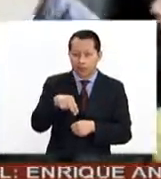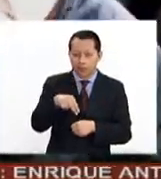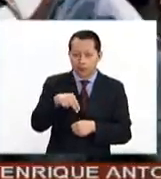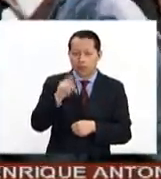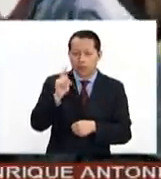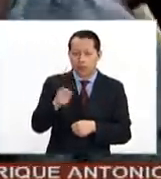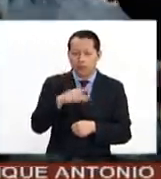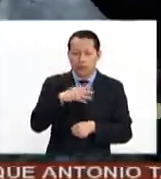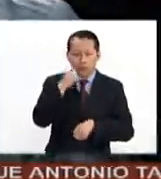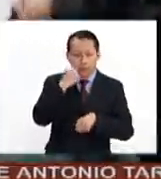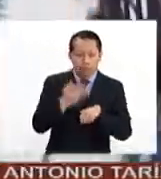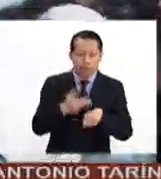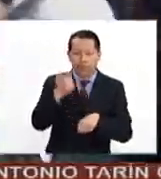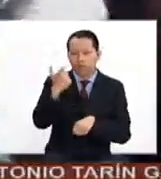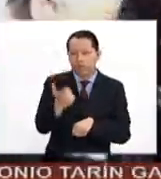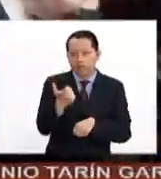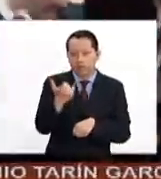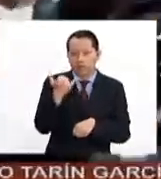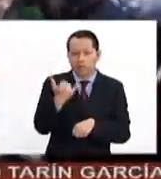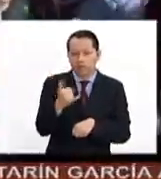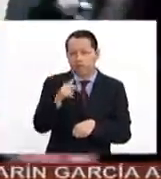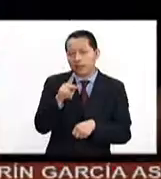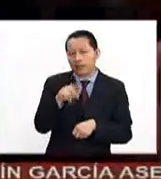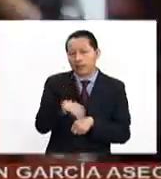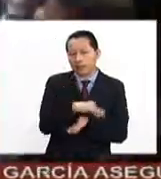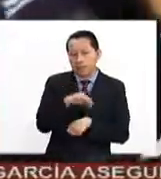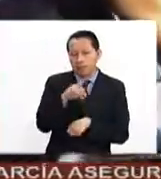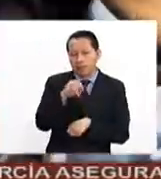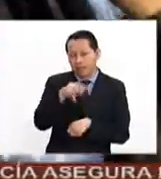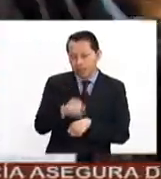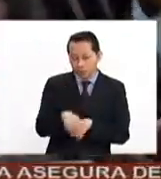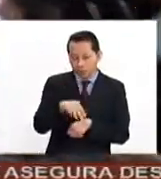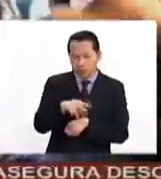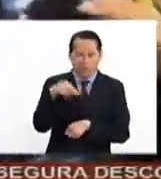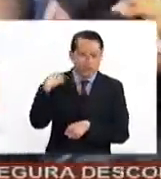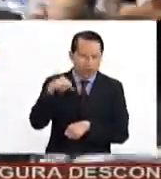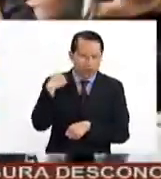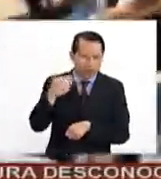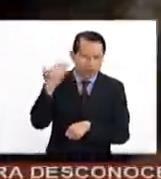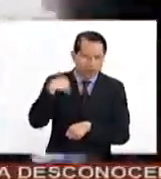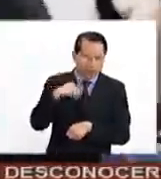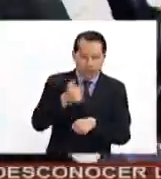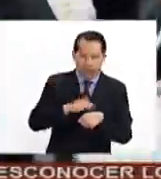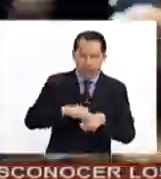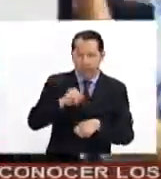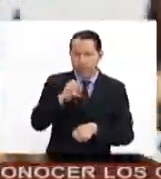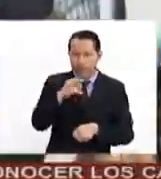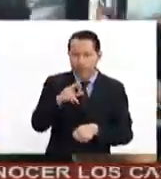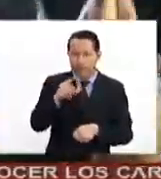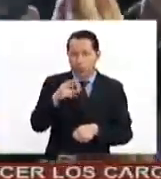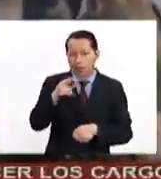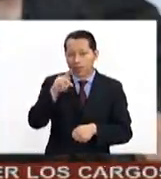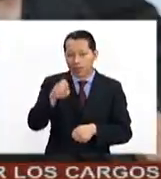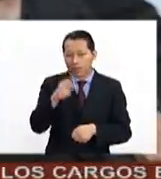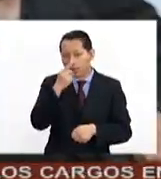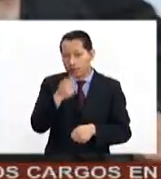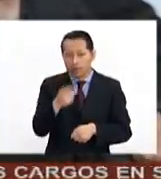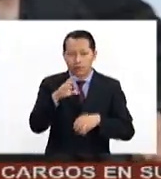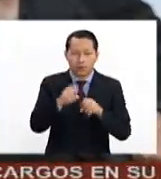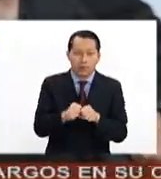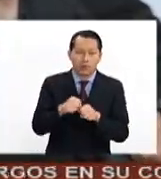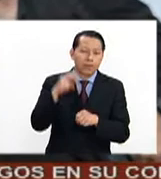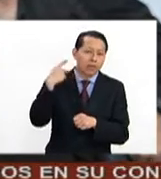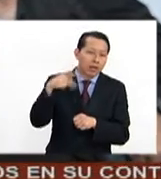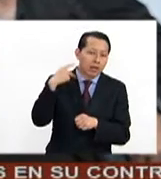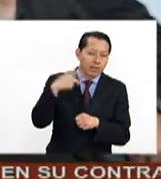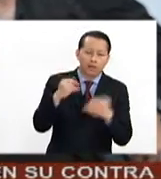Audirac, secretario de Finanzas y Planeación de Veracruz durante la administración de Javier Duarte. Le recuerdo que fue detenido en